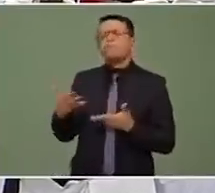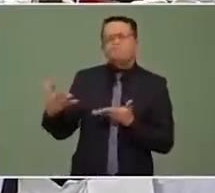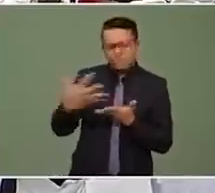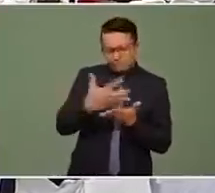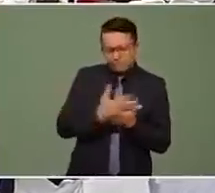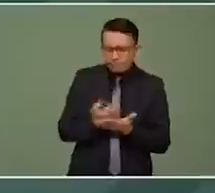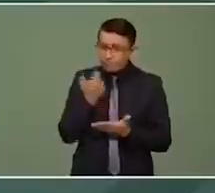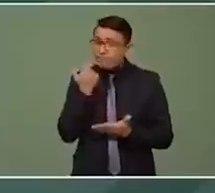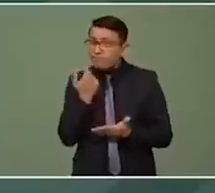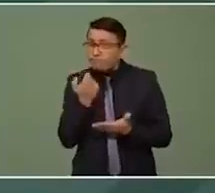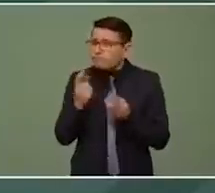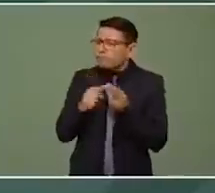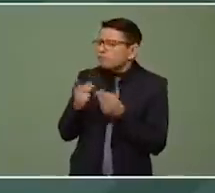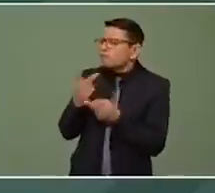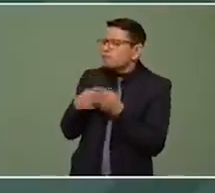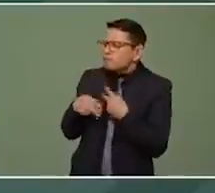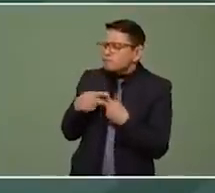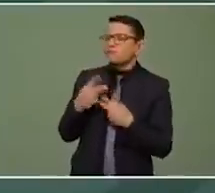planteas